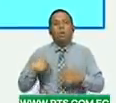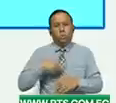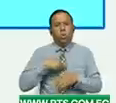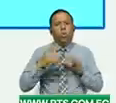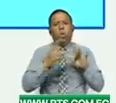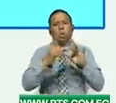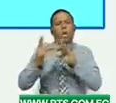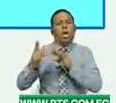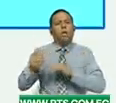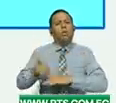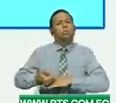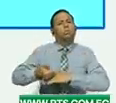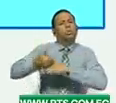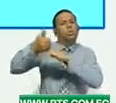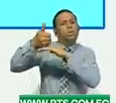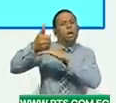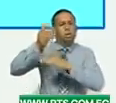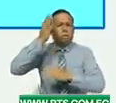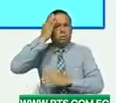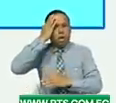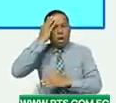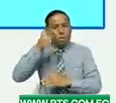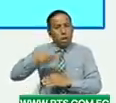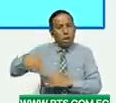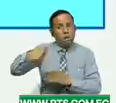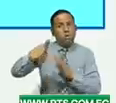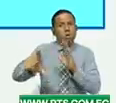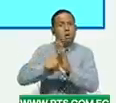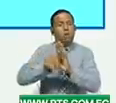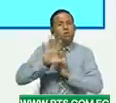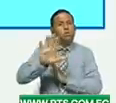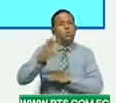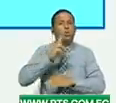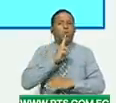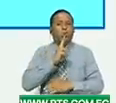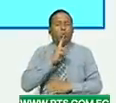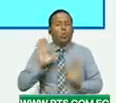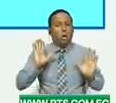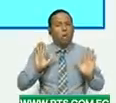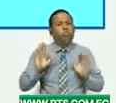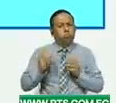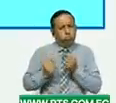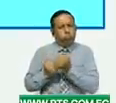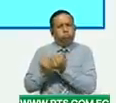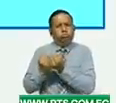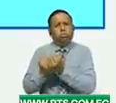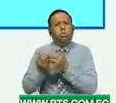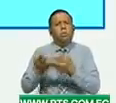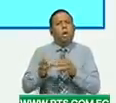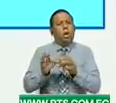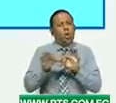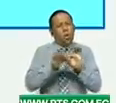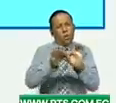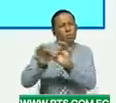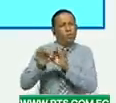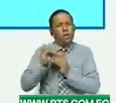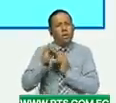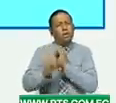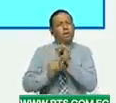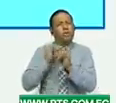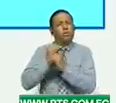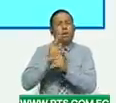autoridades, en estricto cumplimiento de la legislación nacional de Honduras, así como de las convenciones internacionales para protección de las